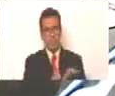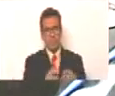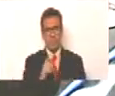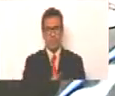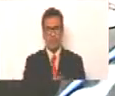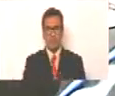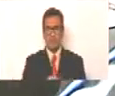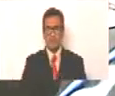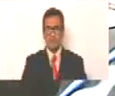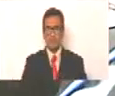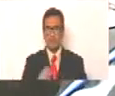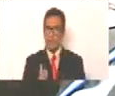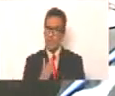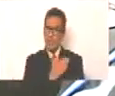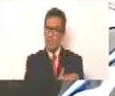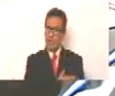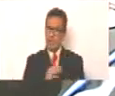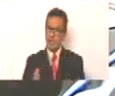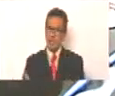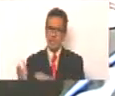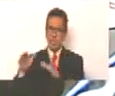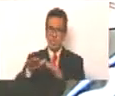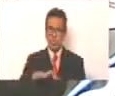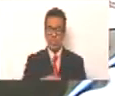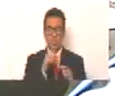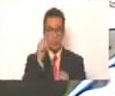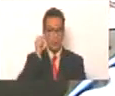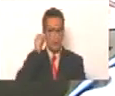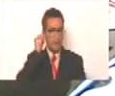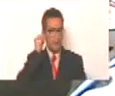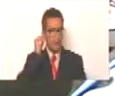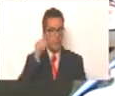del oleaje del feminismo eurocéntrico,